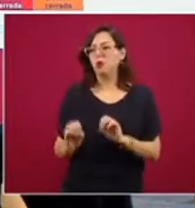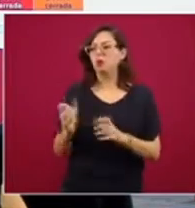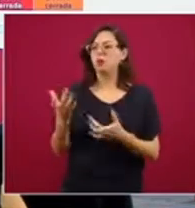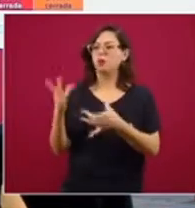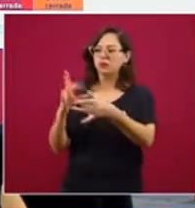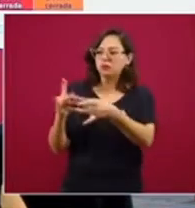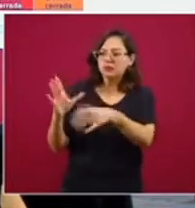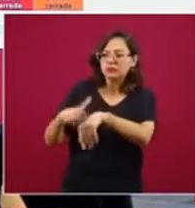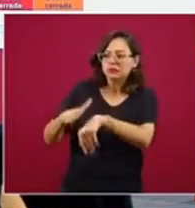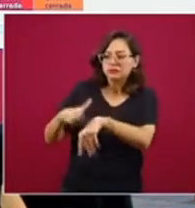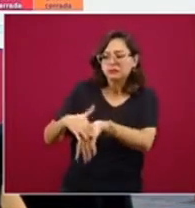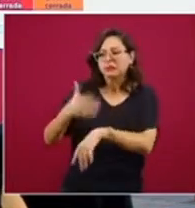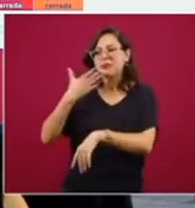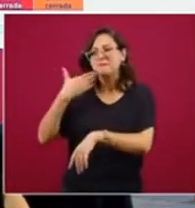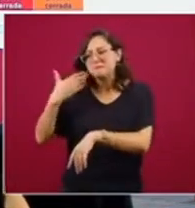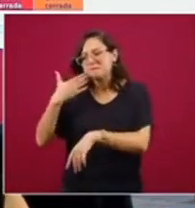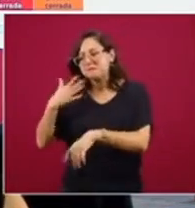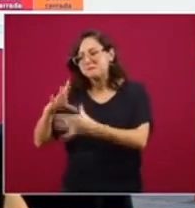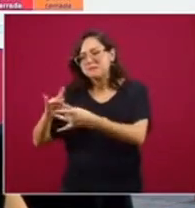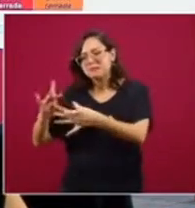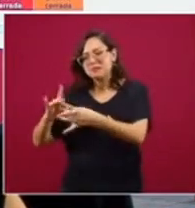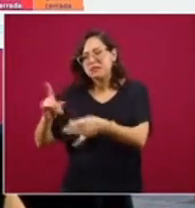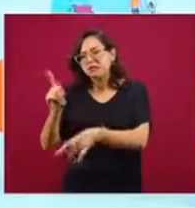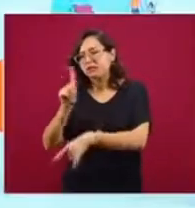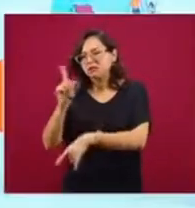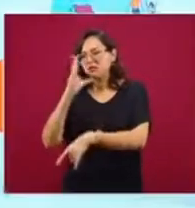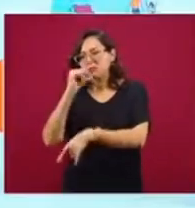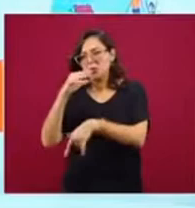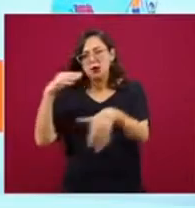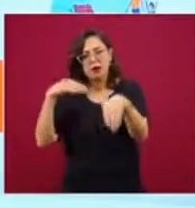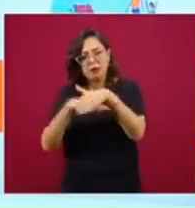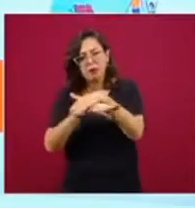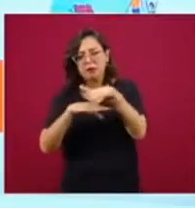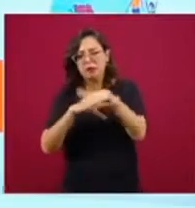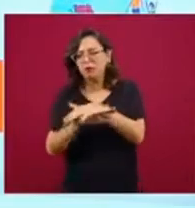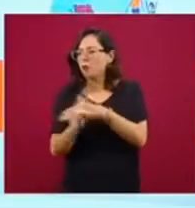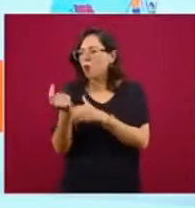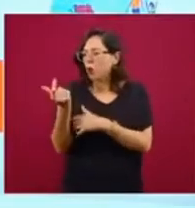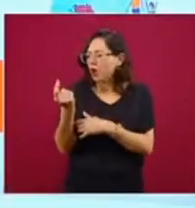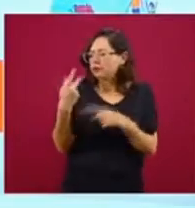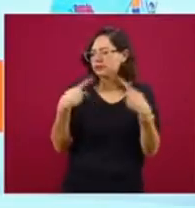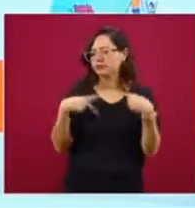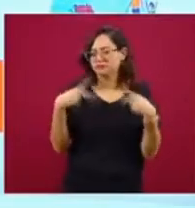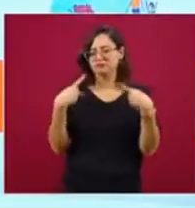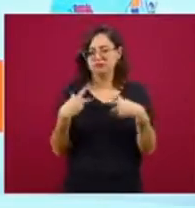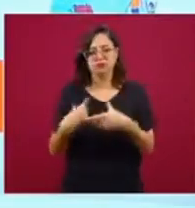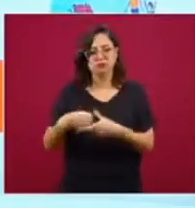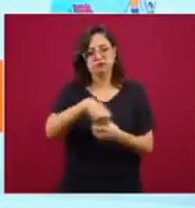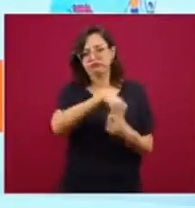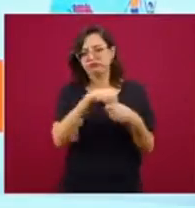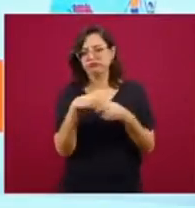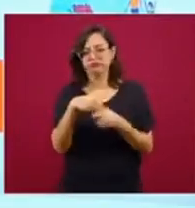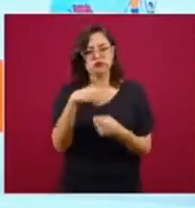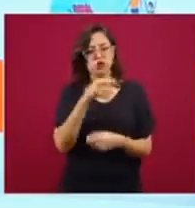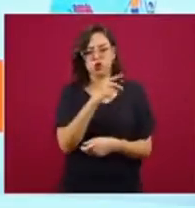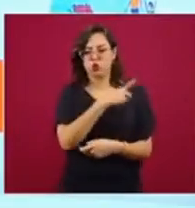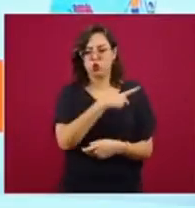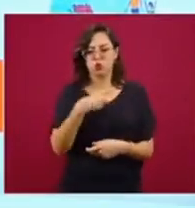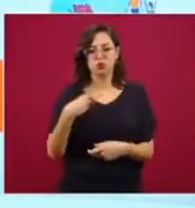persuasión amigable, amable a la ciudadanía para que no se congreguen, para que no saturen esos